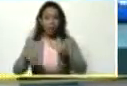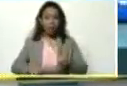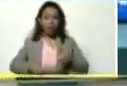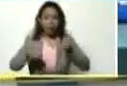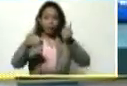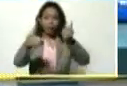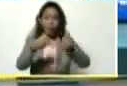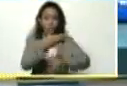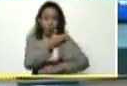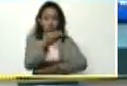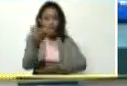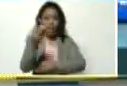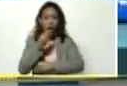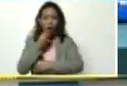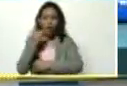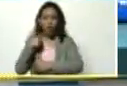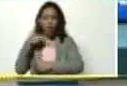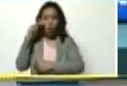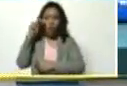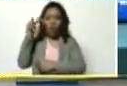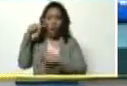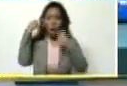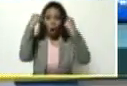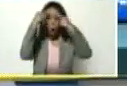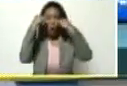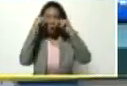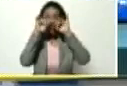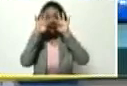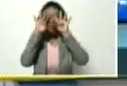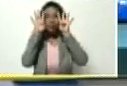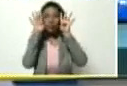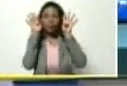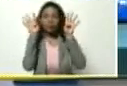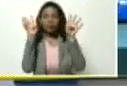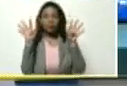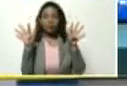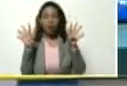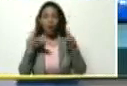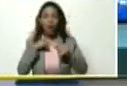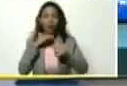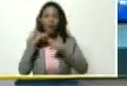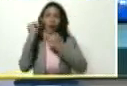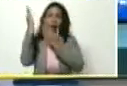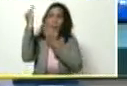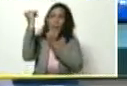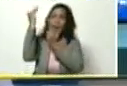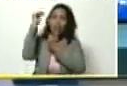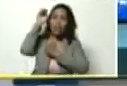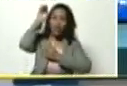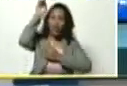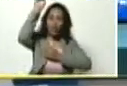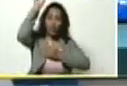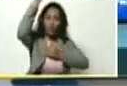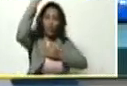muchachos, vi sus ojos brillantes, llenos de esperanza por el futuro.